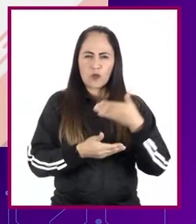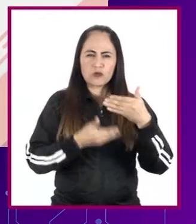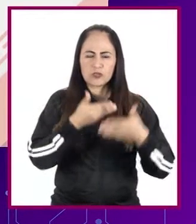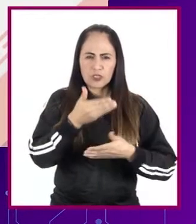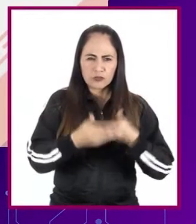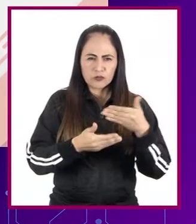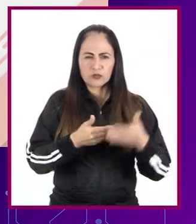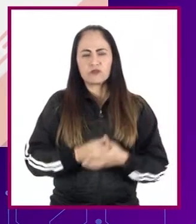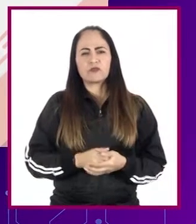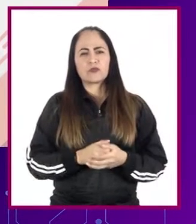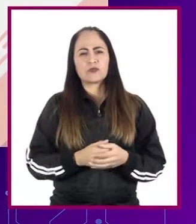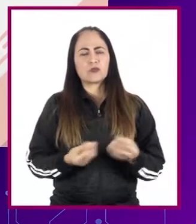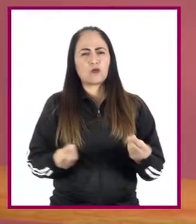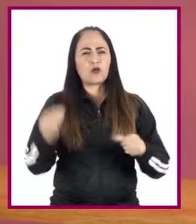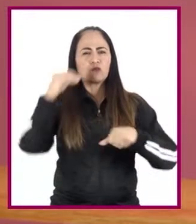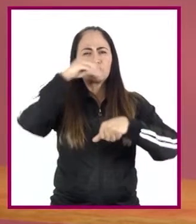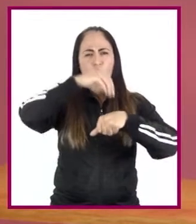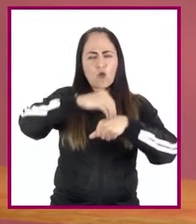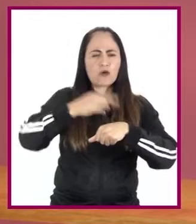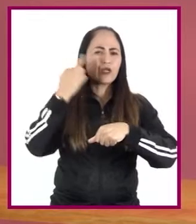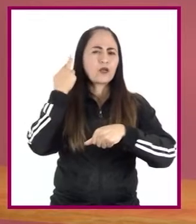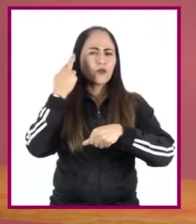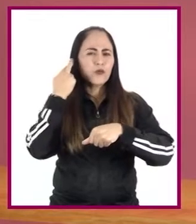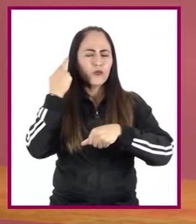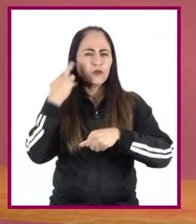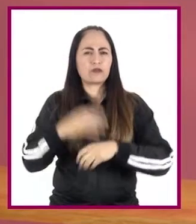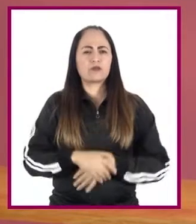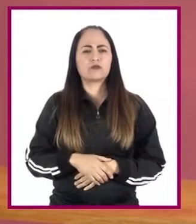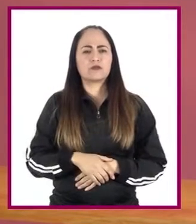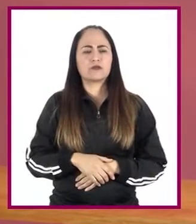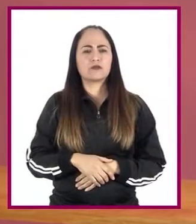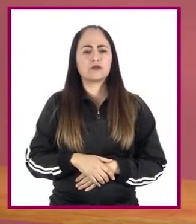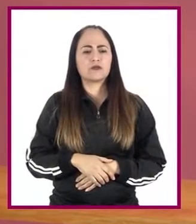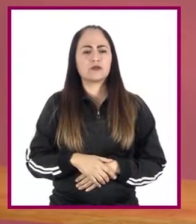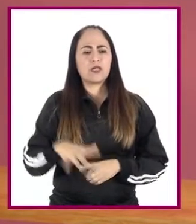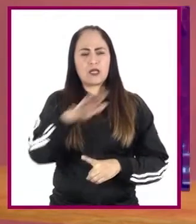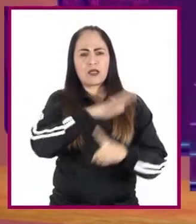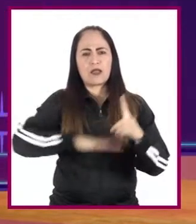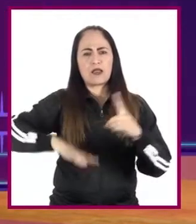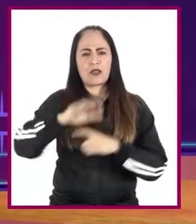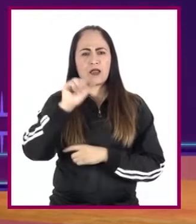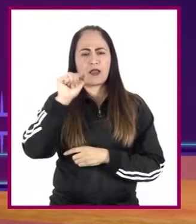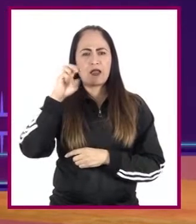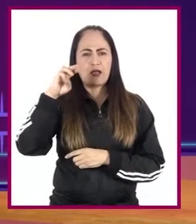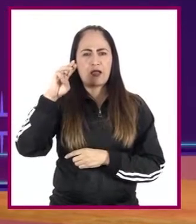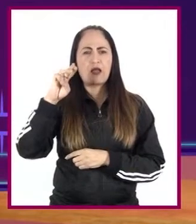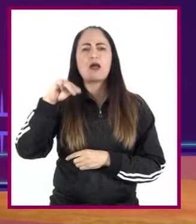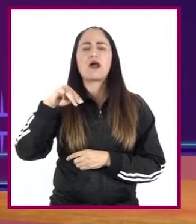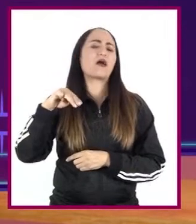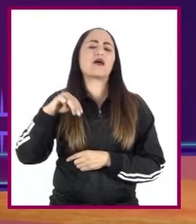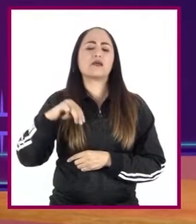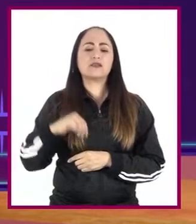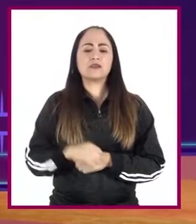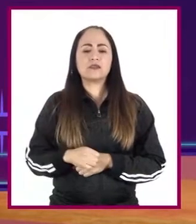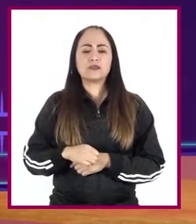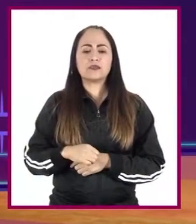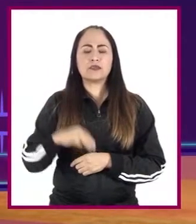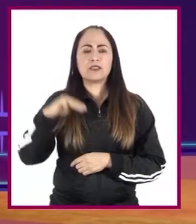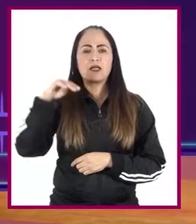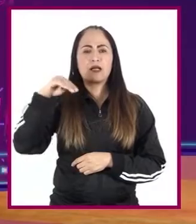grabación y montaje de sonidos. El sonido ambiente se clasifica en 2 tipos: ambiente o atmosférico